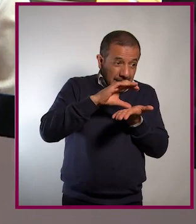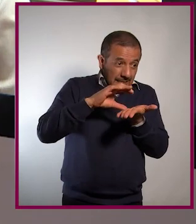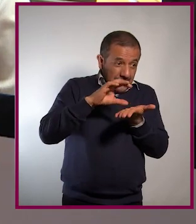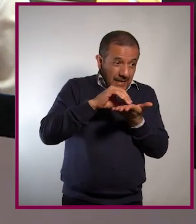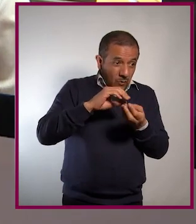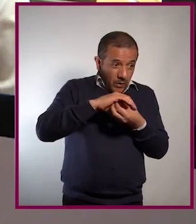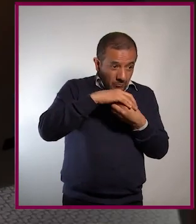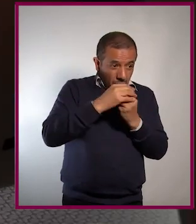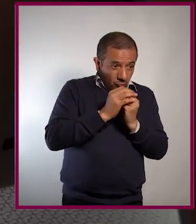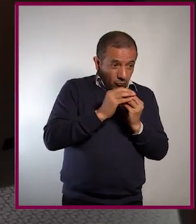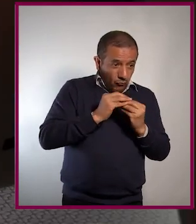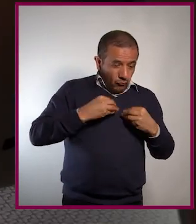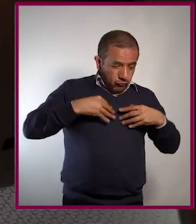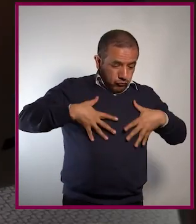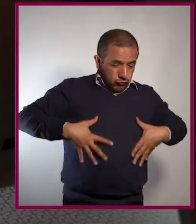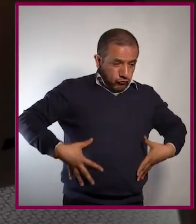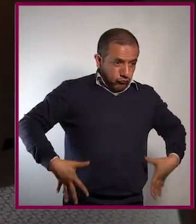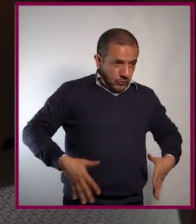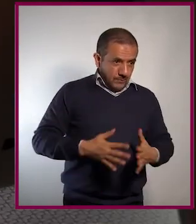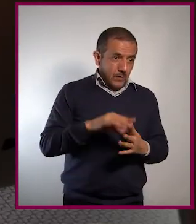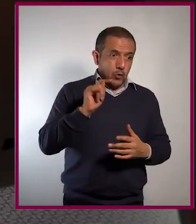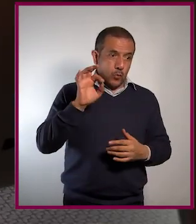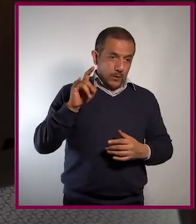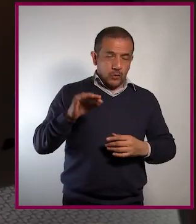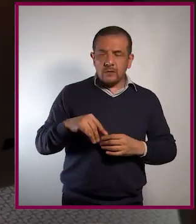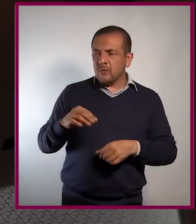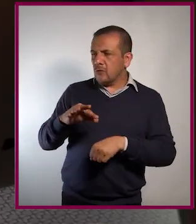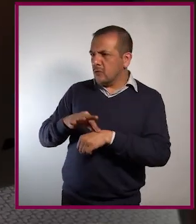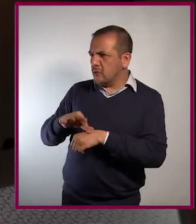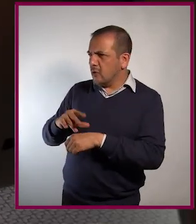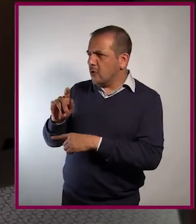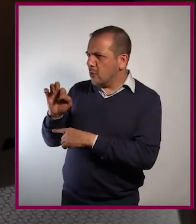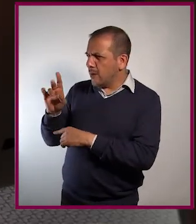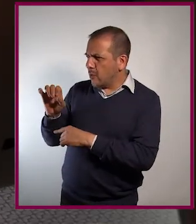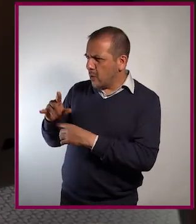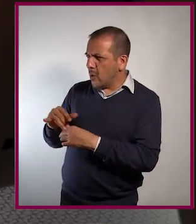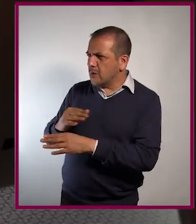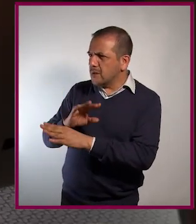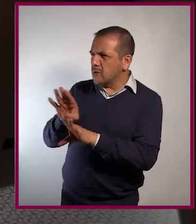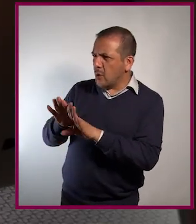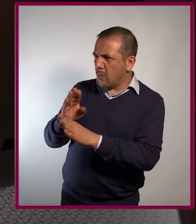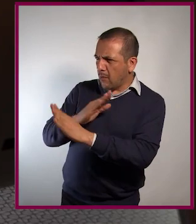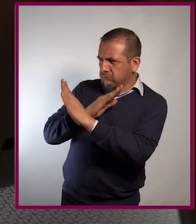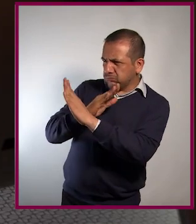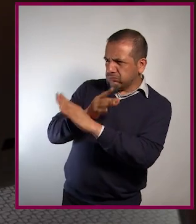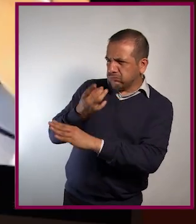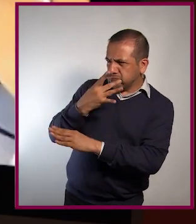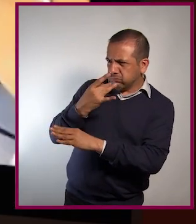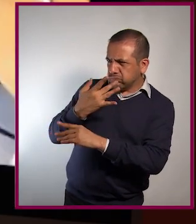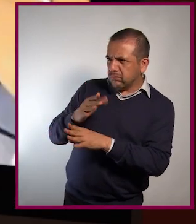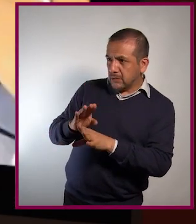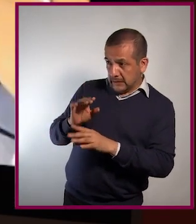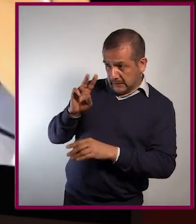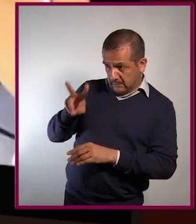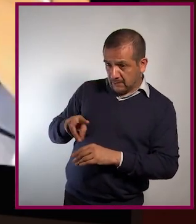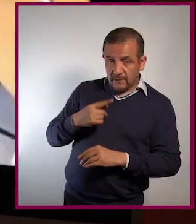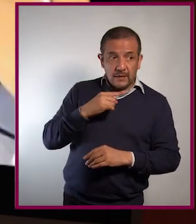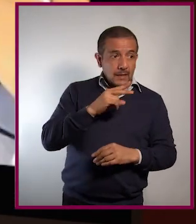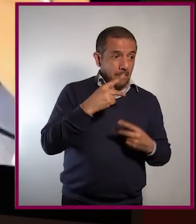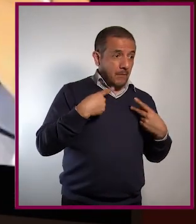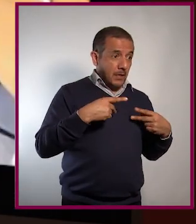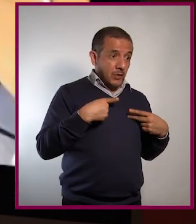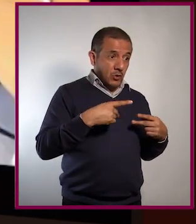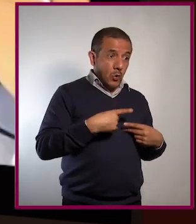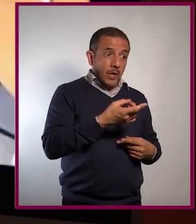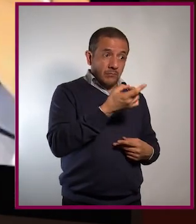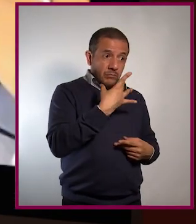tuberculosis activa. Doctor, ¿qué tan común es en México la tuberculosis resistente a los antibióticos? De las personas que nunca